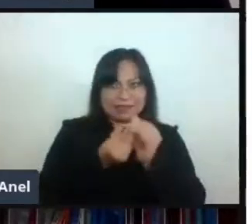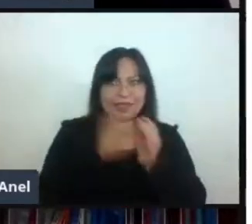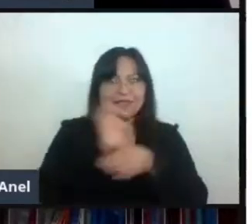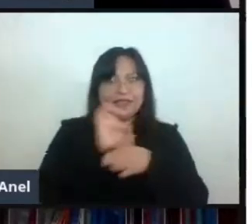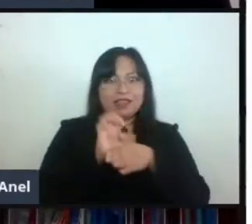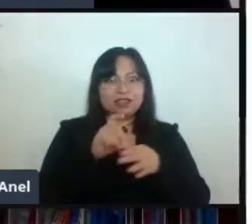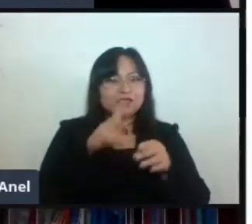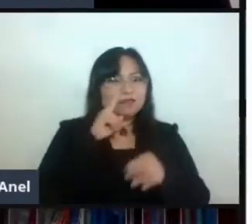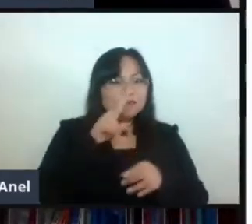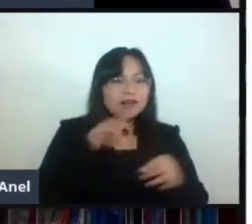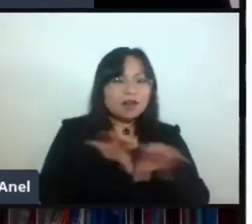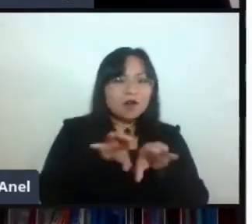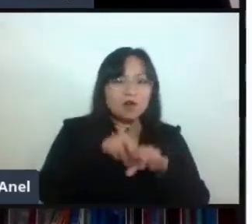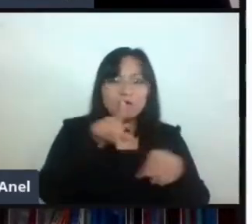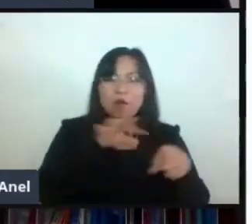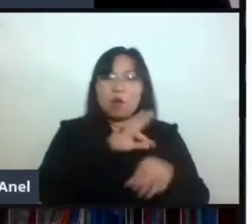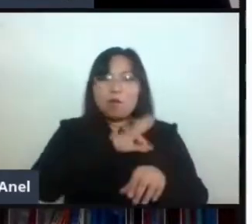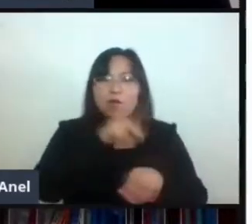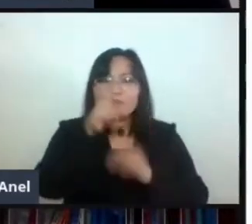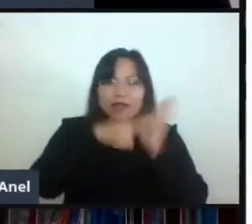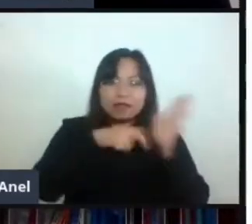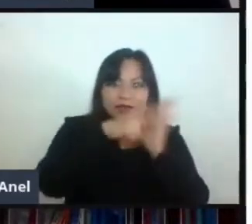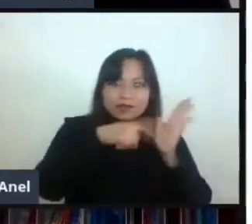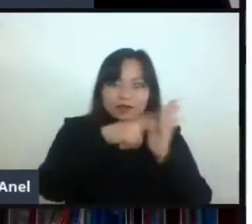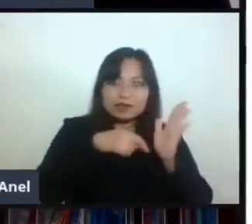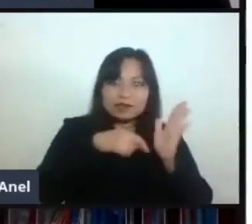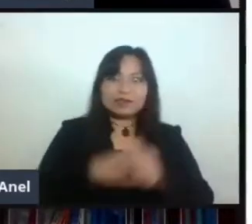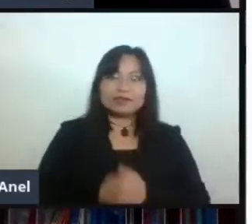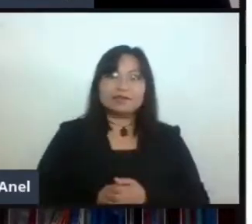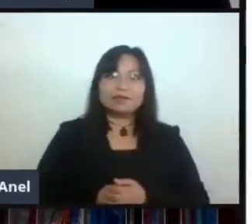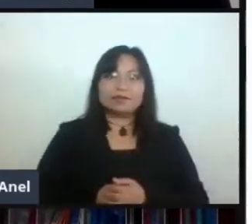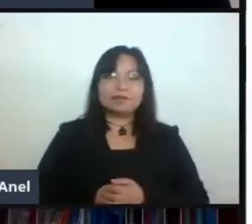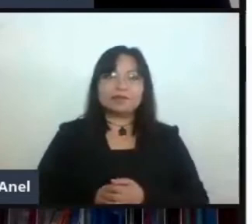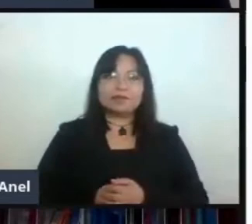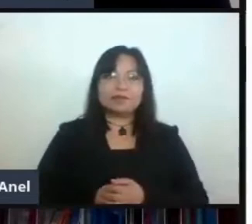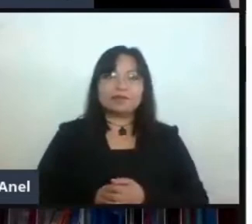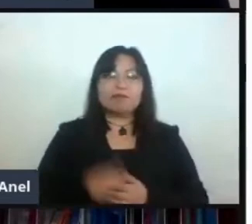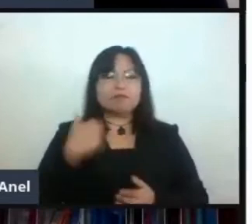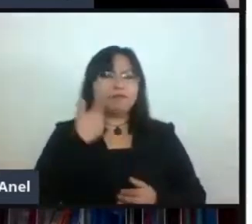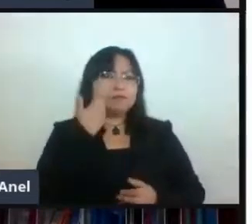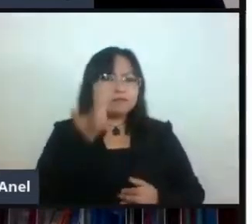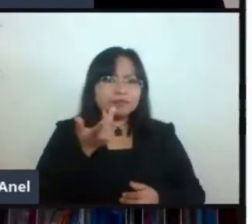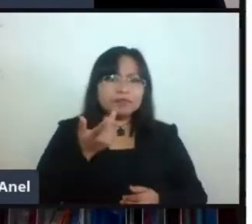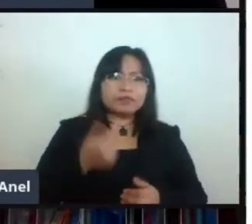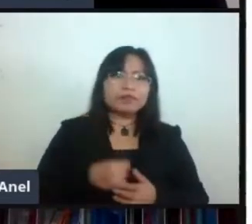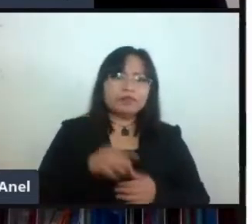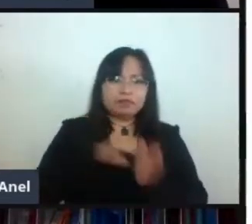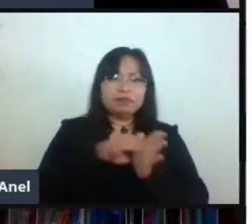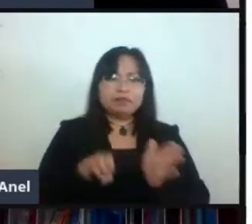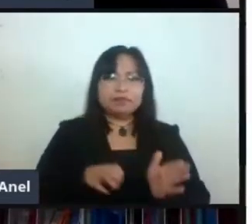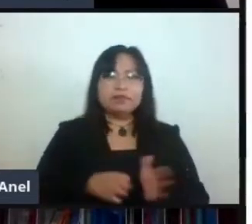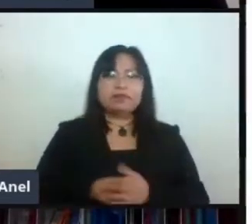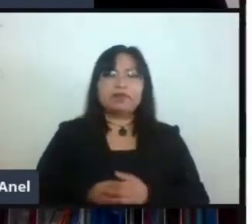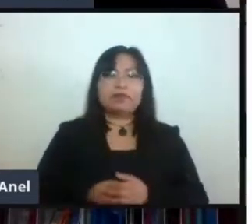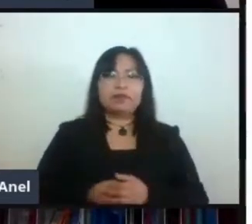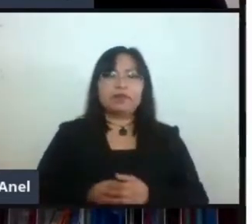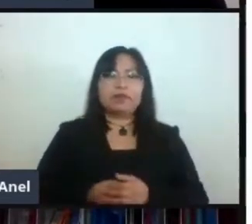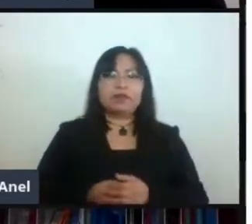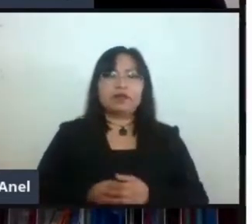ejemplo, que quisiera que hubiera un